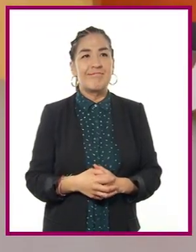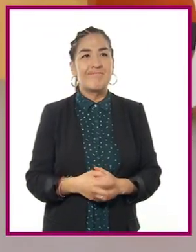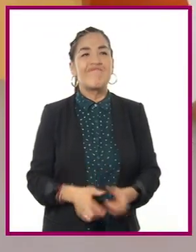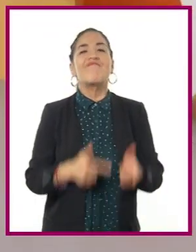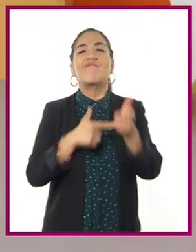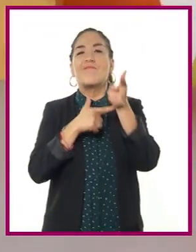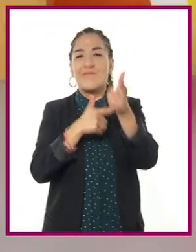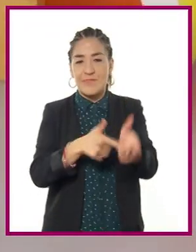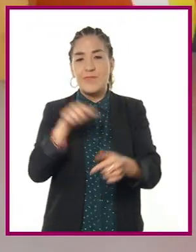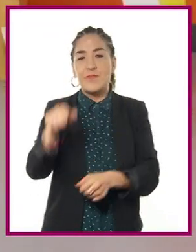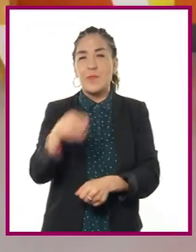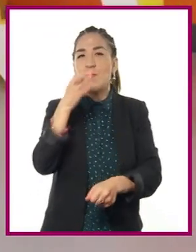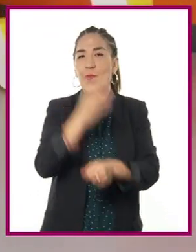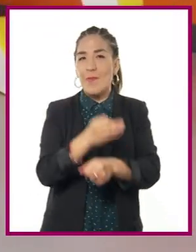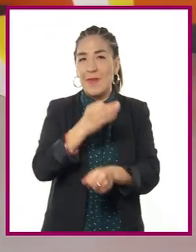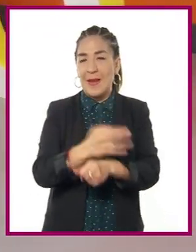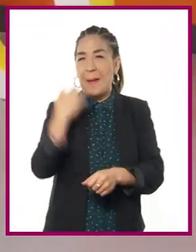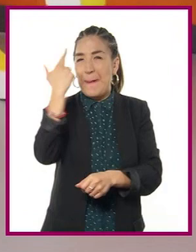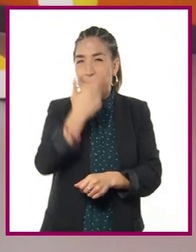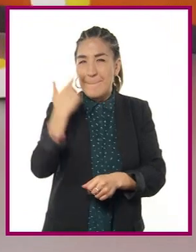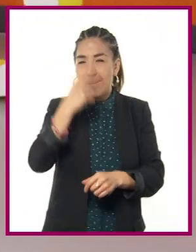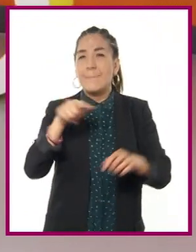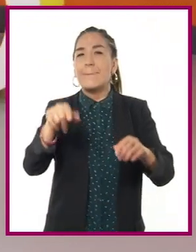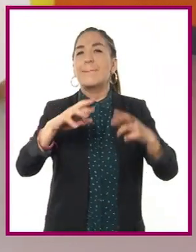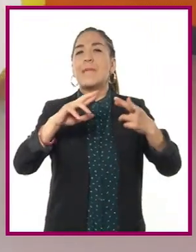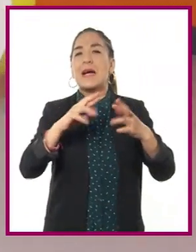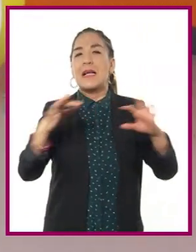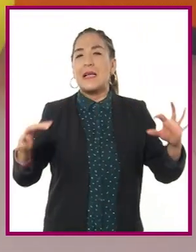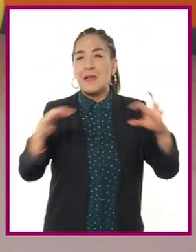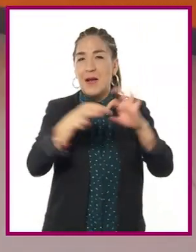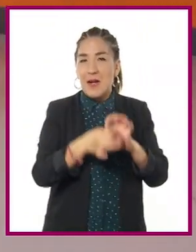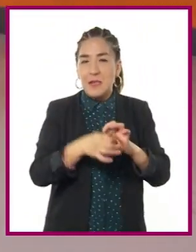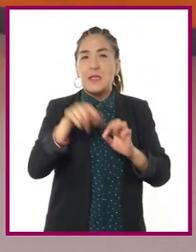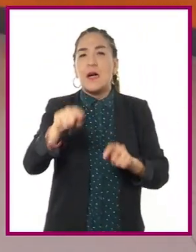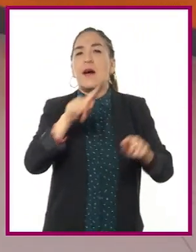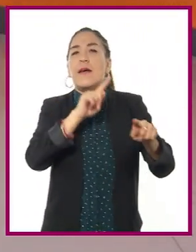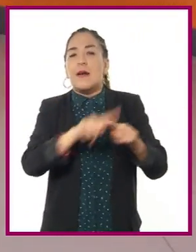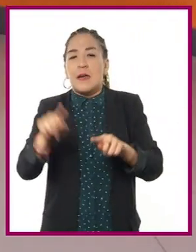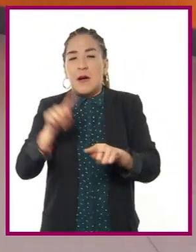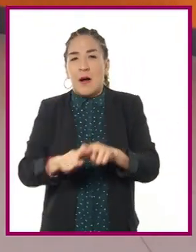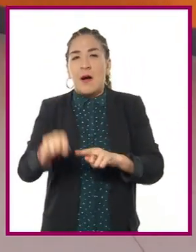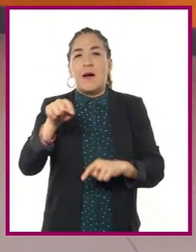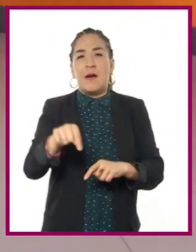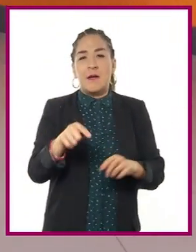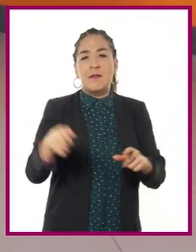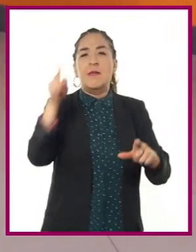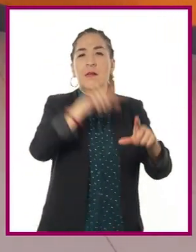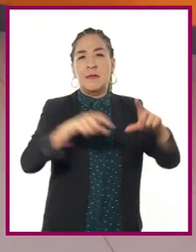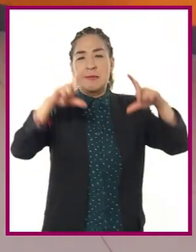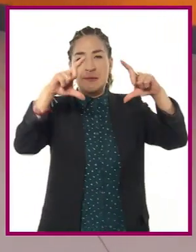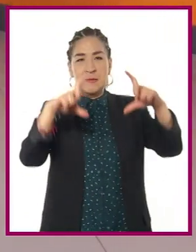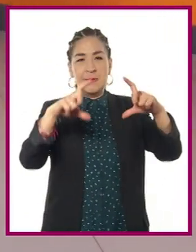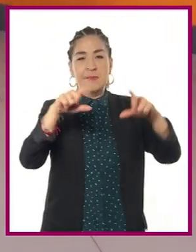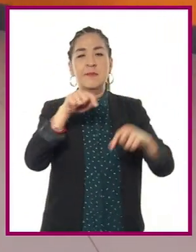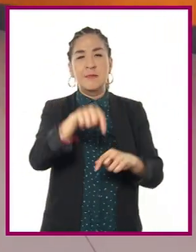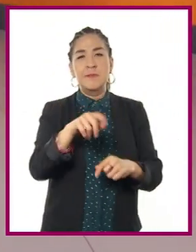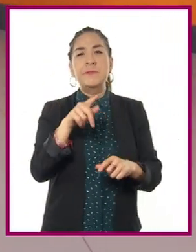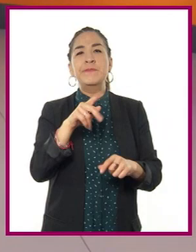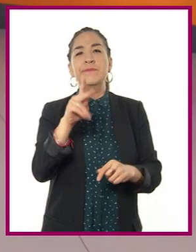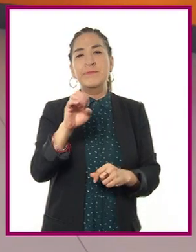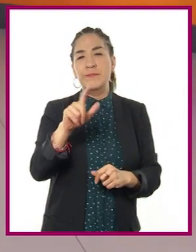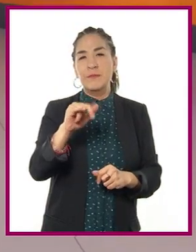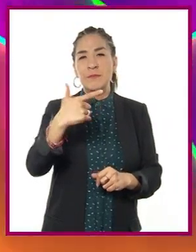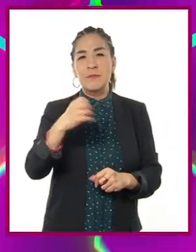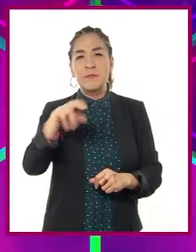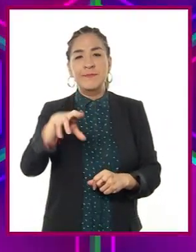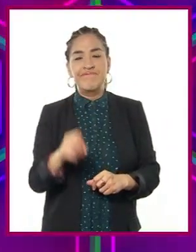Sigamos con el análisis de la relación de los elementos de la circunferencia y su polígono